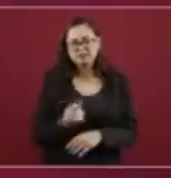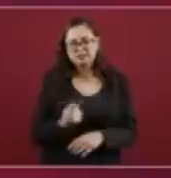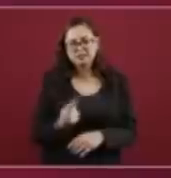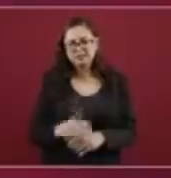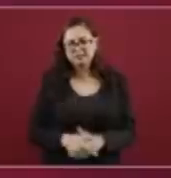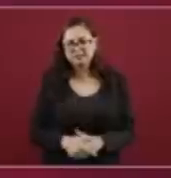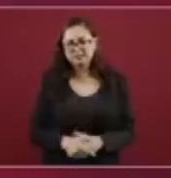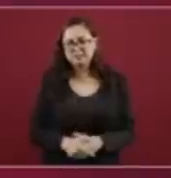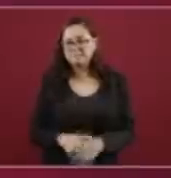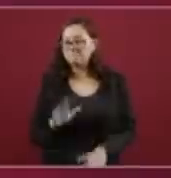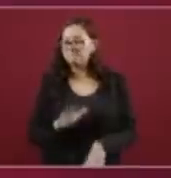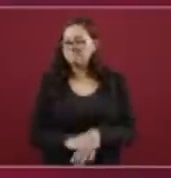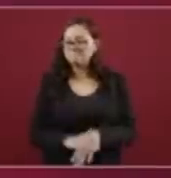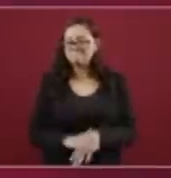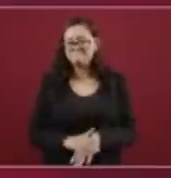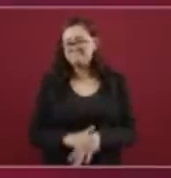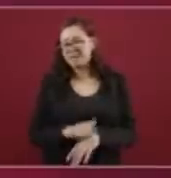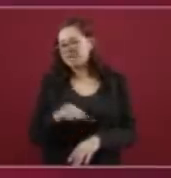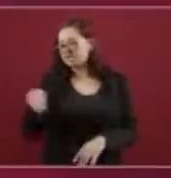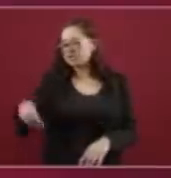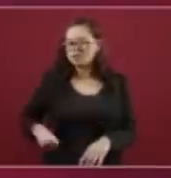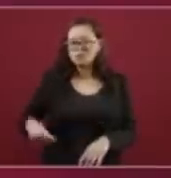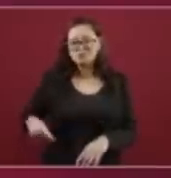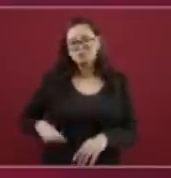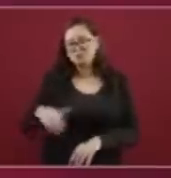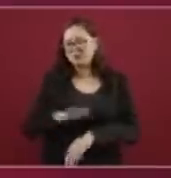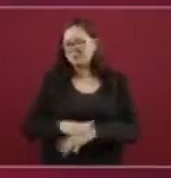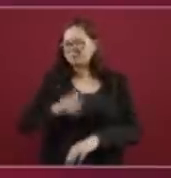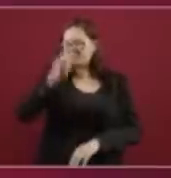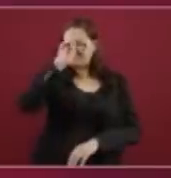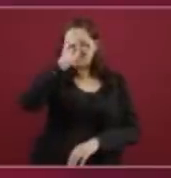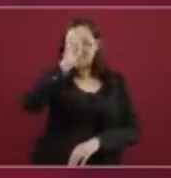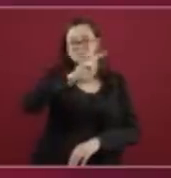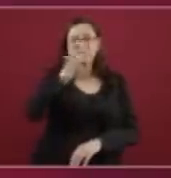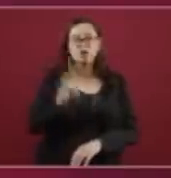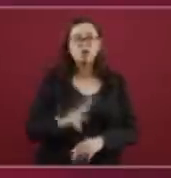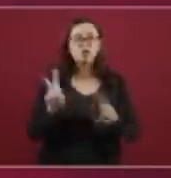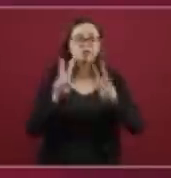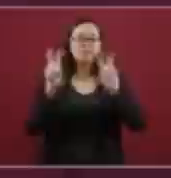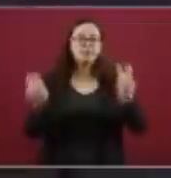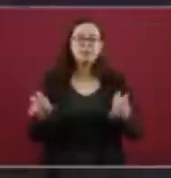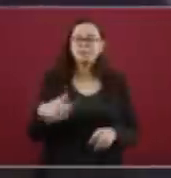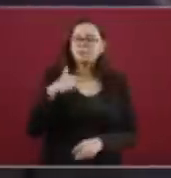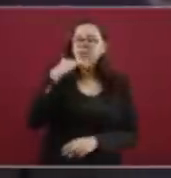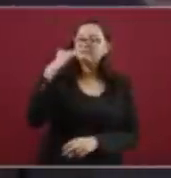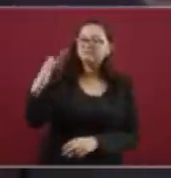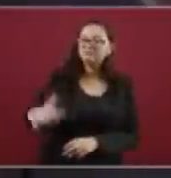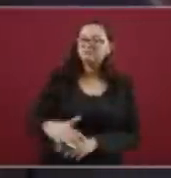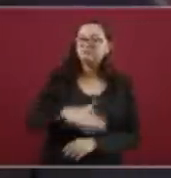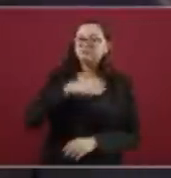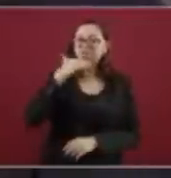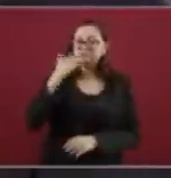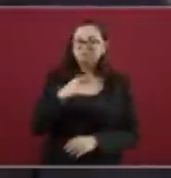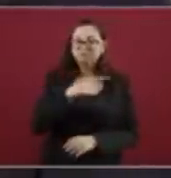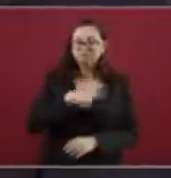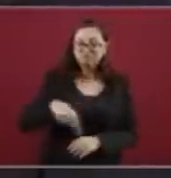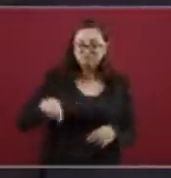producido fundamentalmente por la corrupción, por el saqueo,